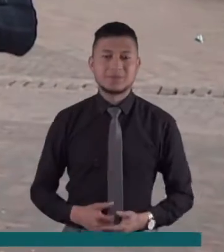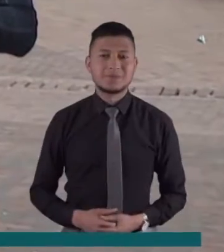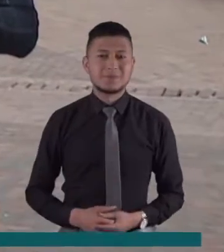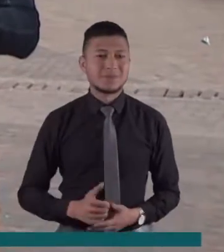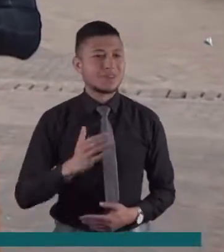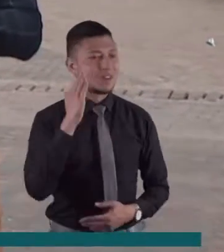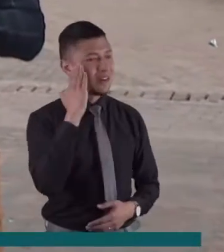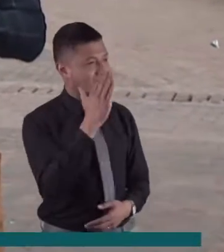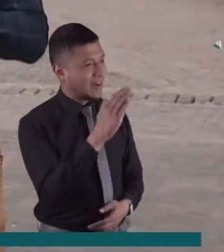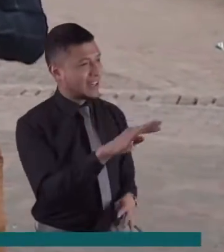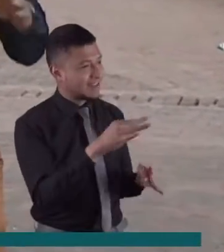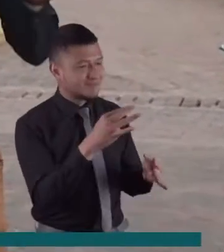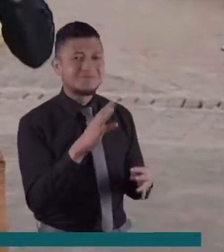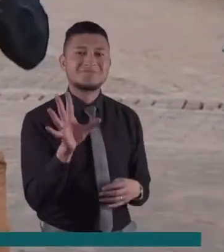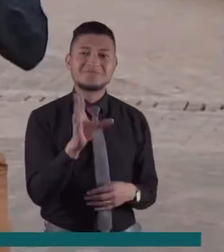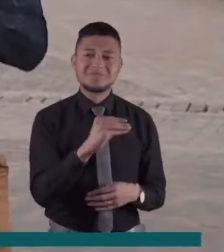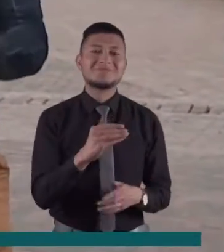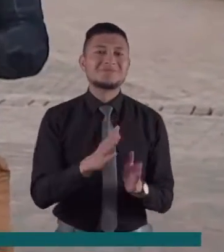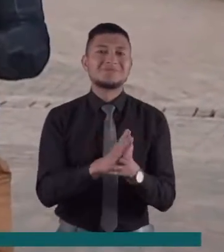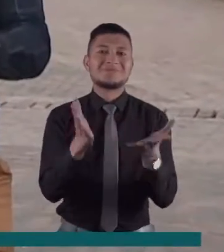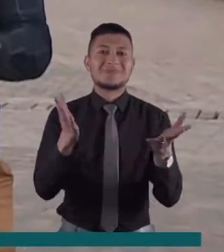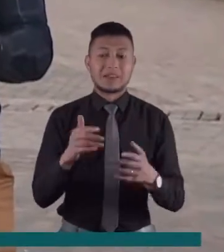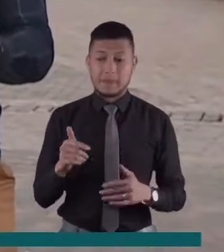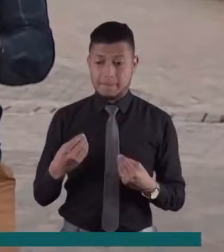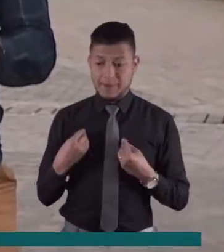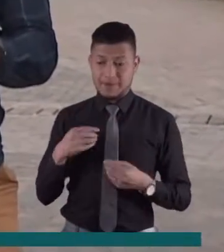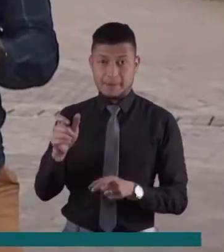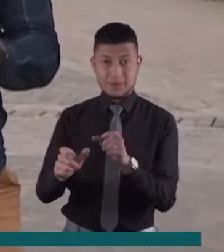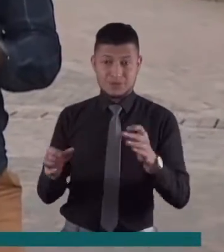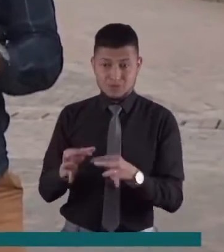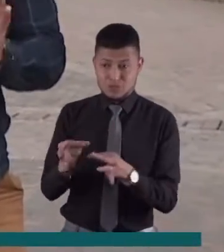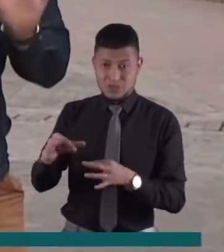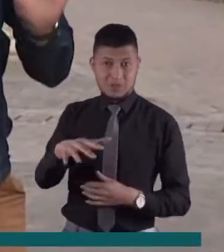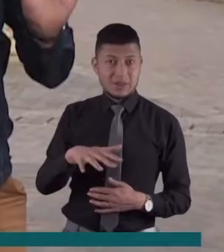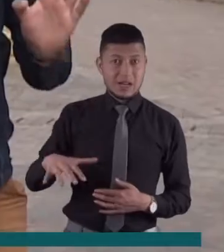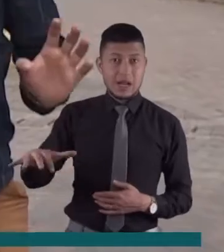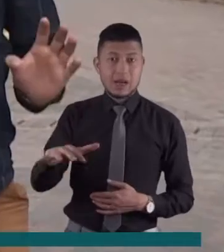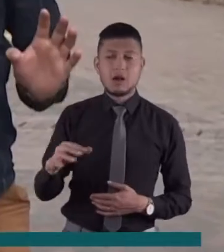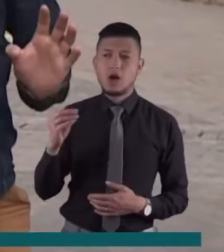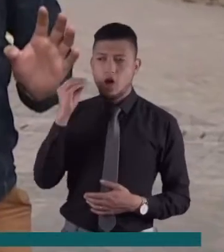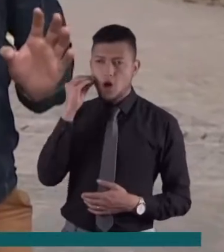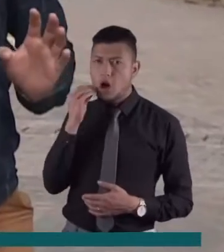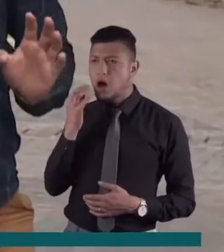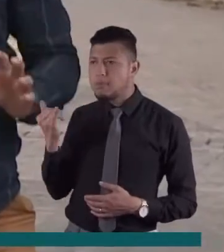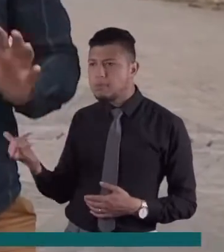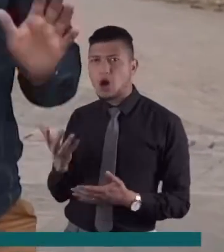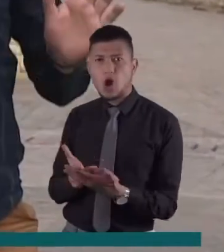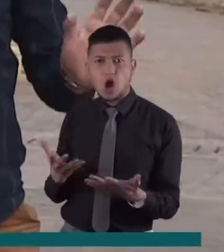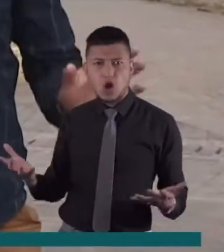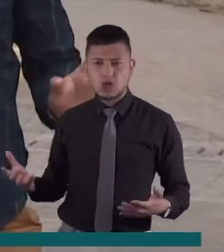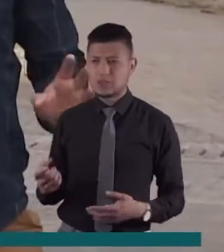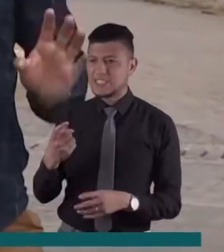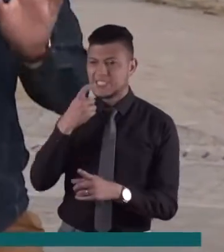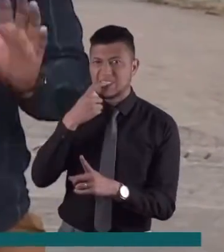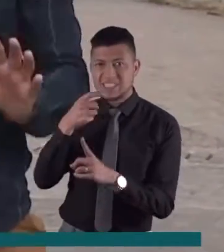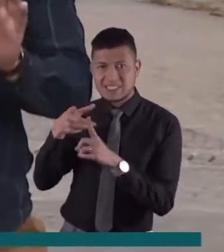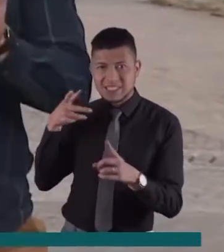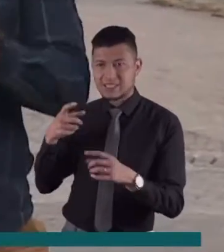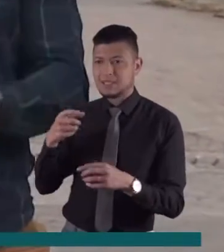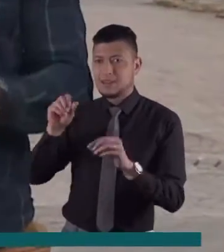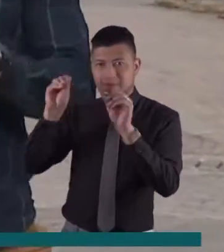hola manuel y televidentes pues para los habitantes de este municipio que tengan en sus hogares elementos tales como chatarra